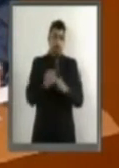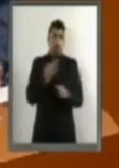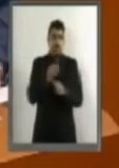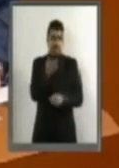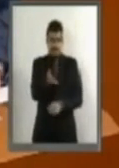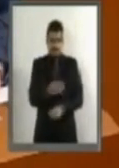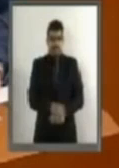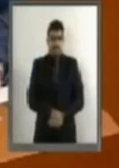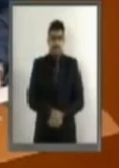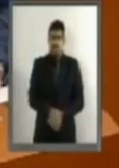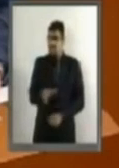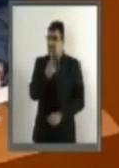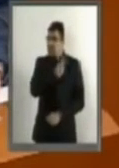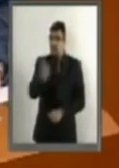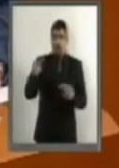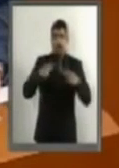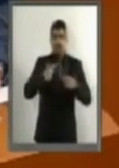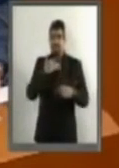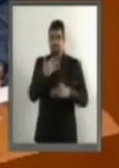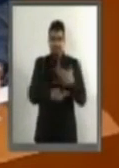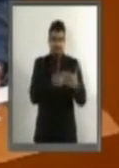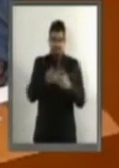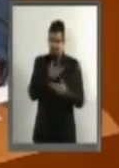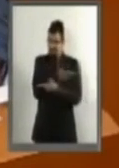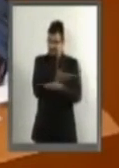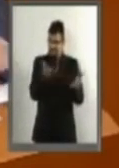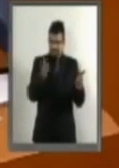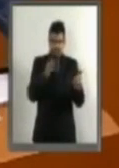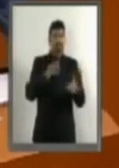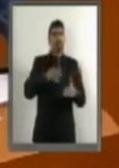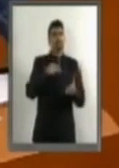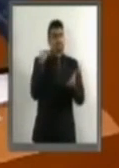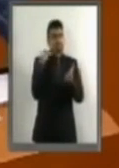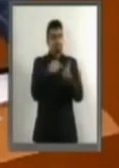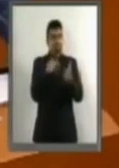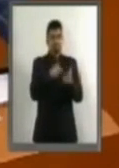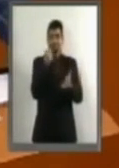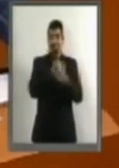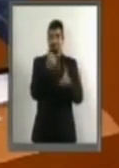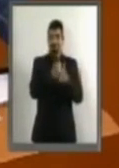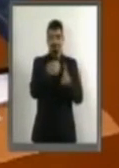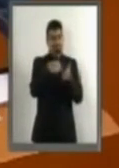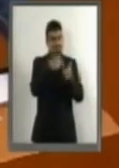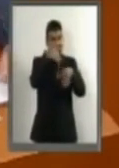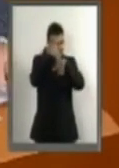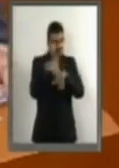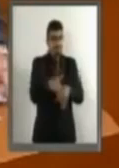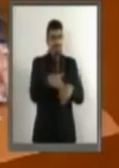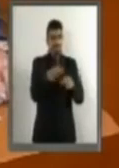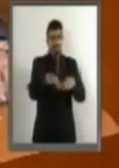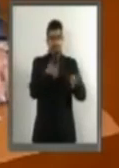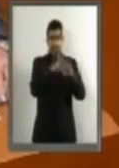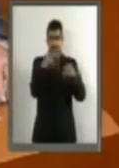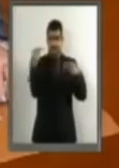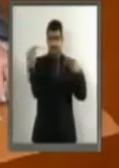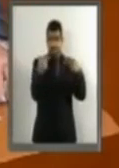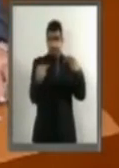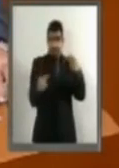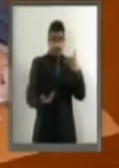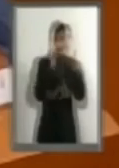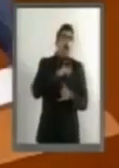público, todos, están obligados a responder las recomendaciones que le presente este